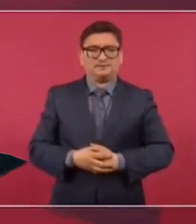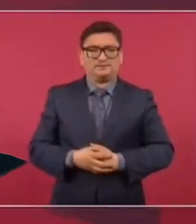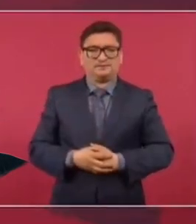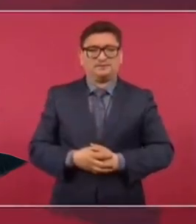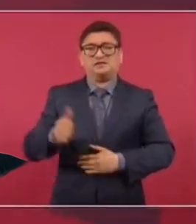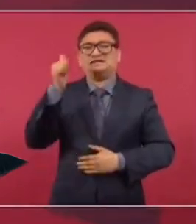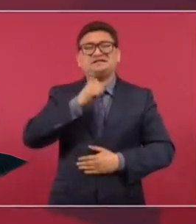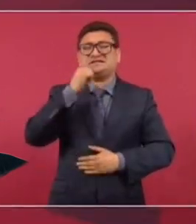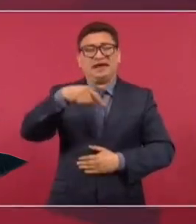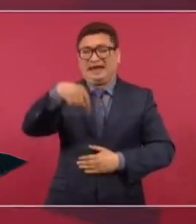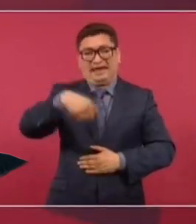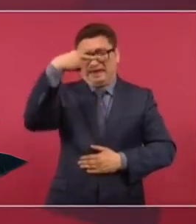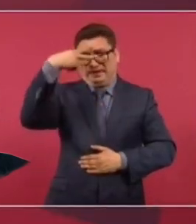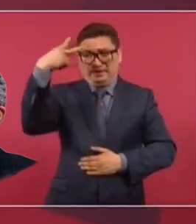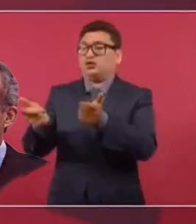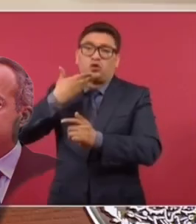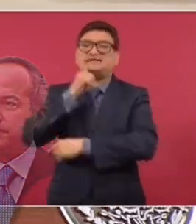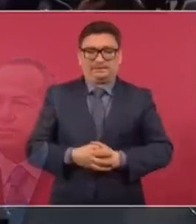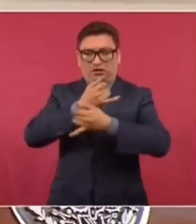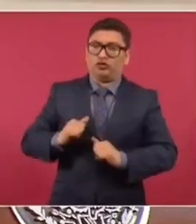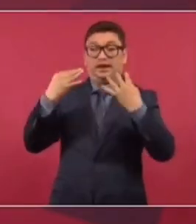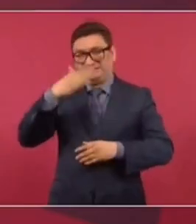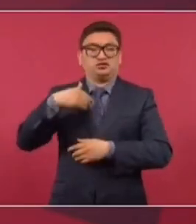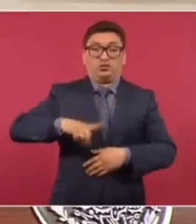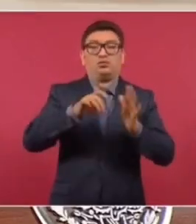ha existido en México el Partido Conservador.